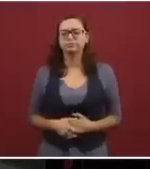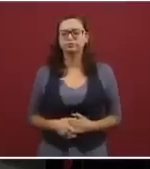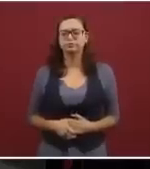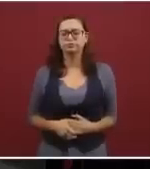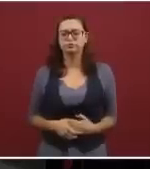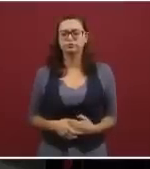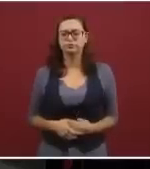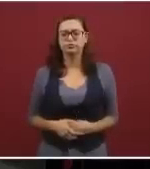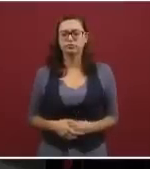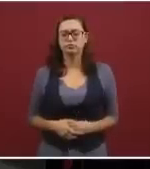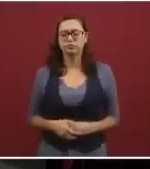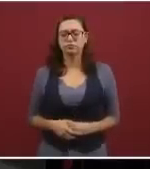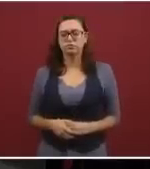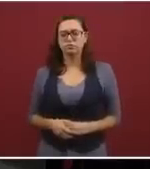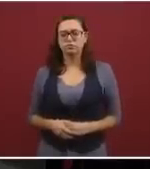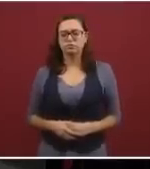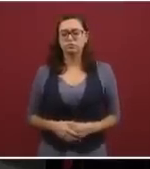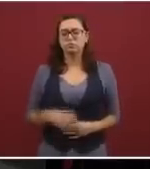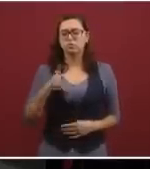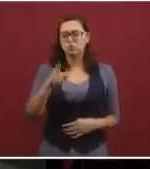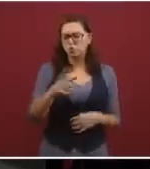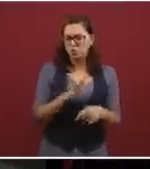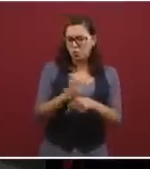¿Tú eres de la revista?